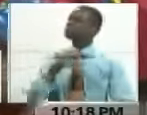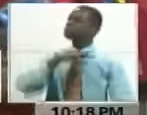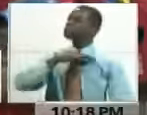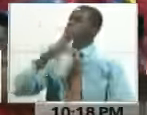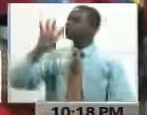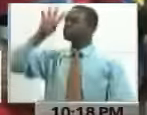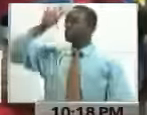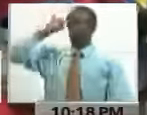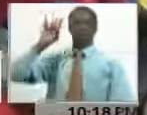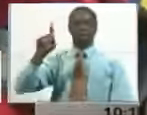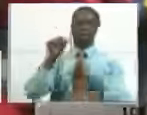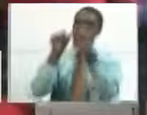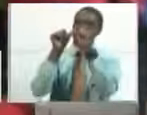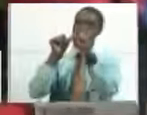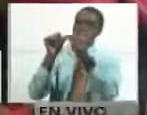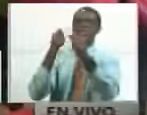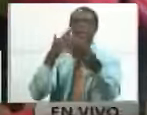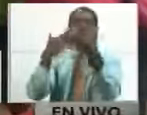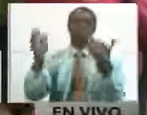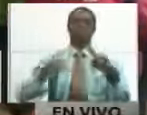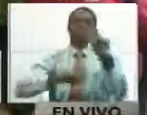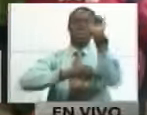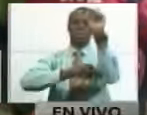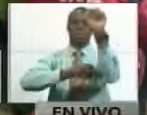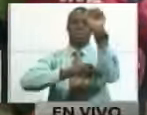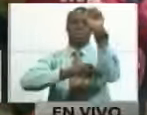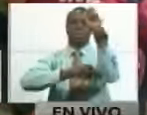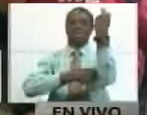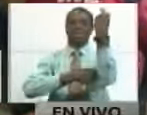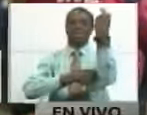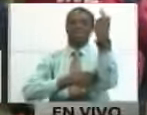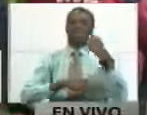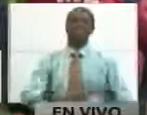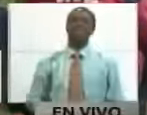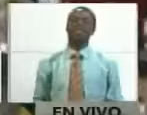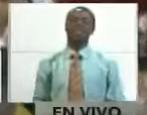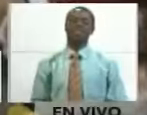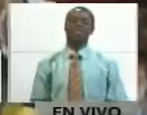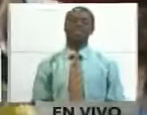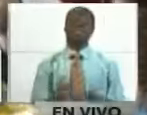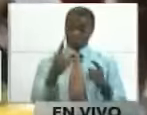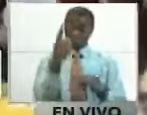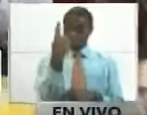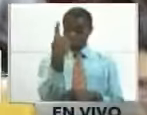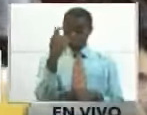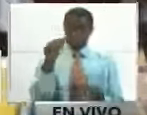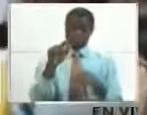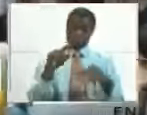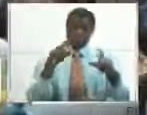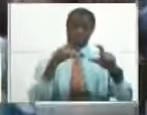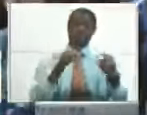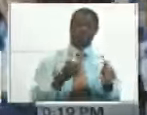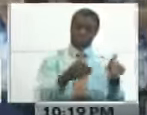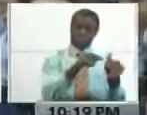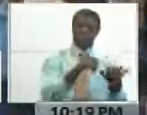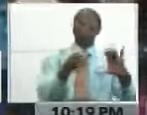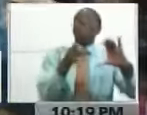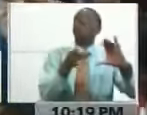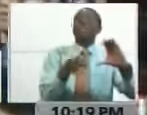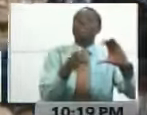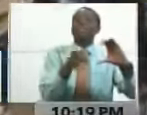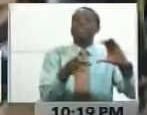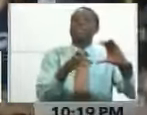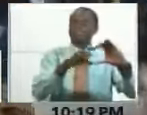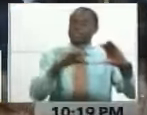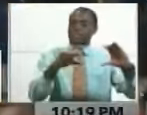eternidad. Hay 2 tareas, decía Diosdado. 1, el carné de la patria, que es un sistema nuevo, el